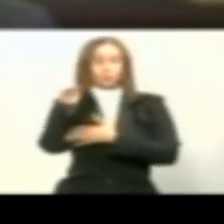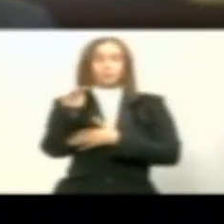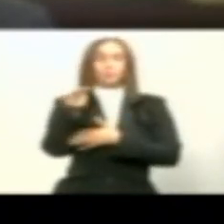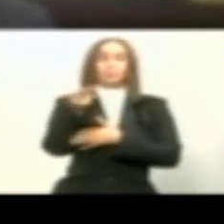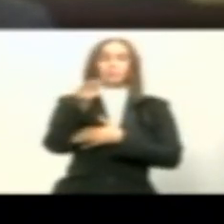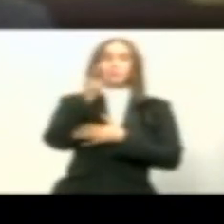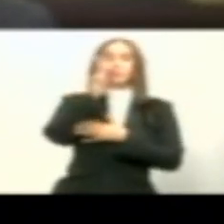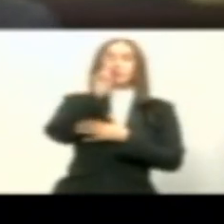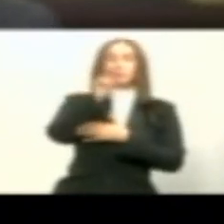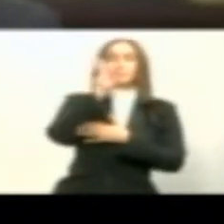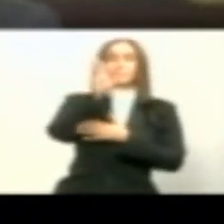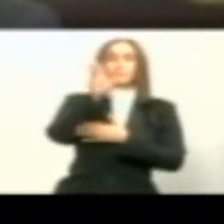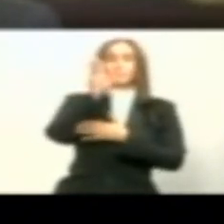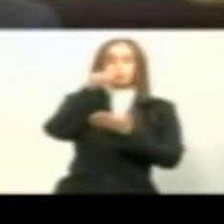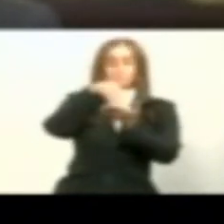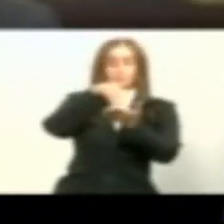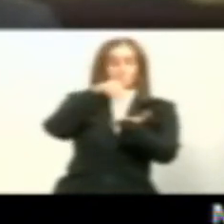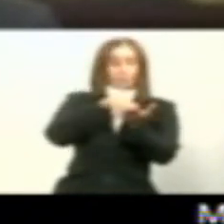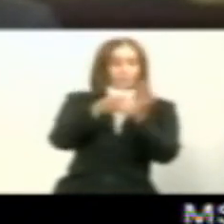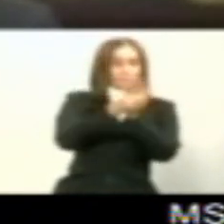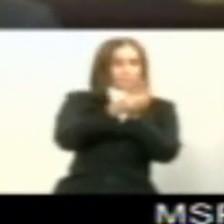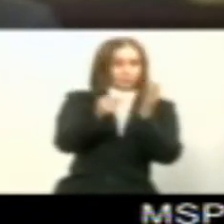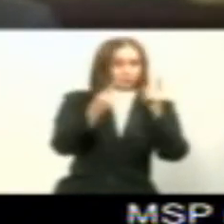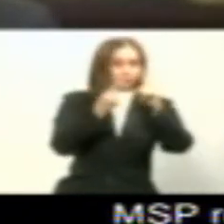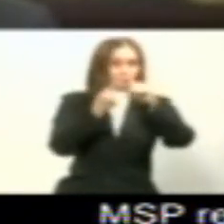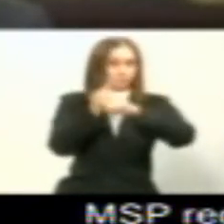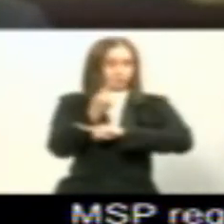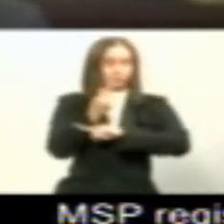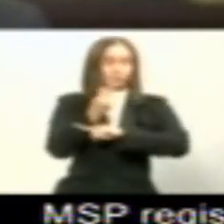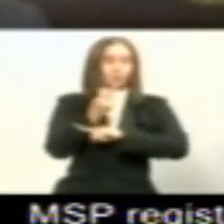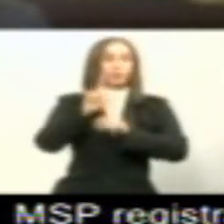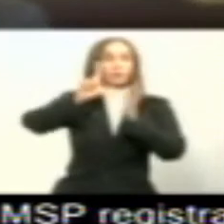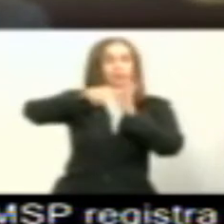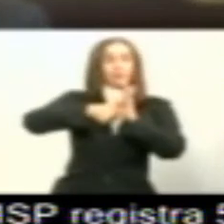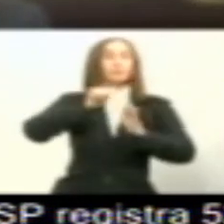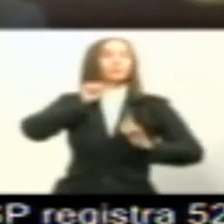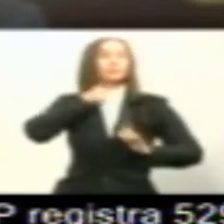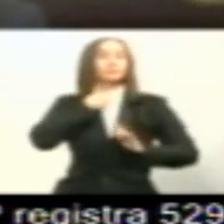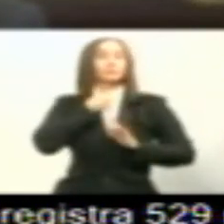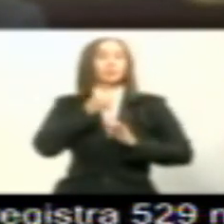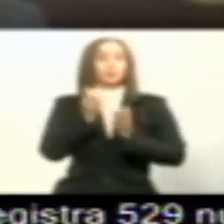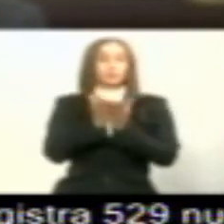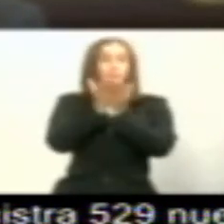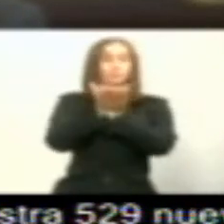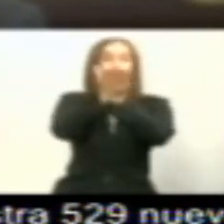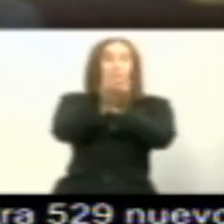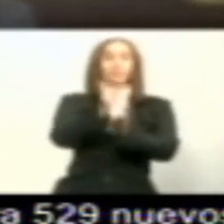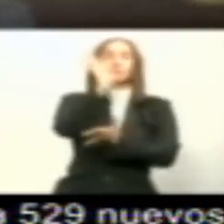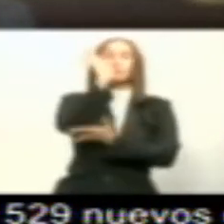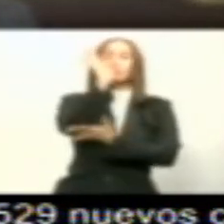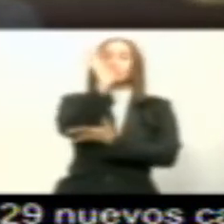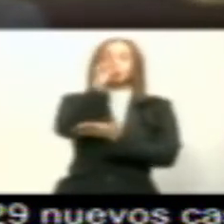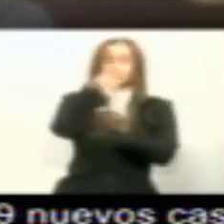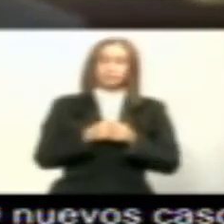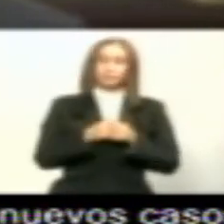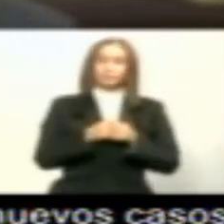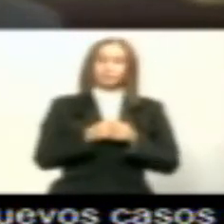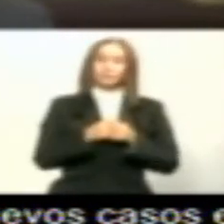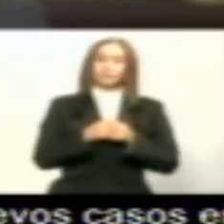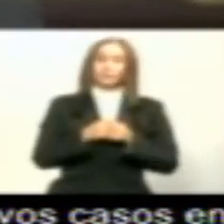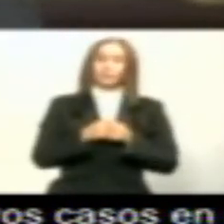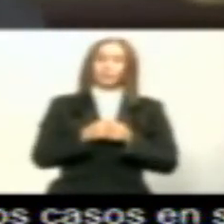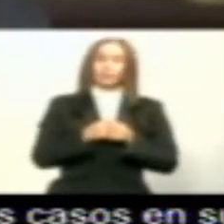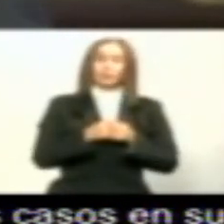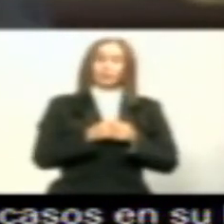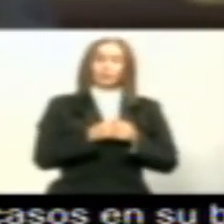mensuales, mientras que el promedio de ese gasto operativo agosto-octubre fue de 9 millones de dólares.